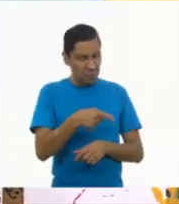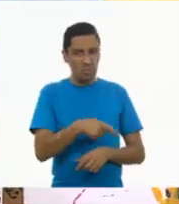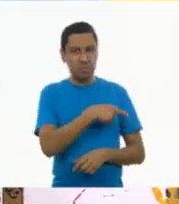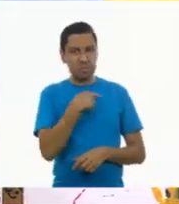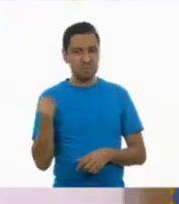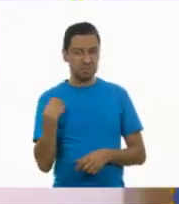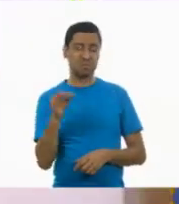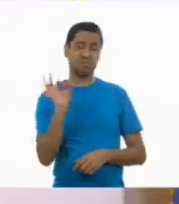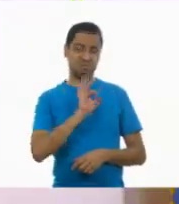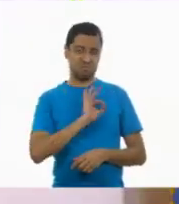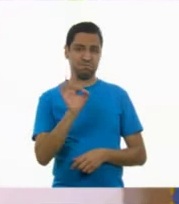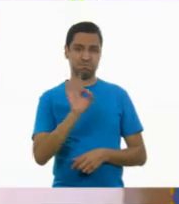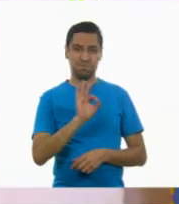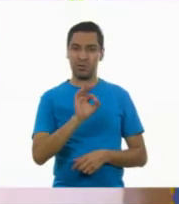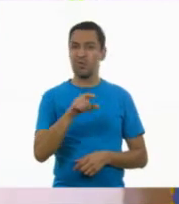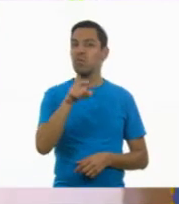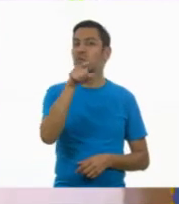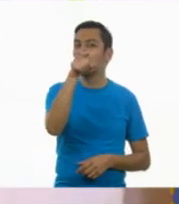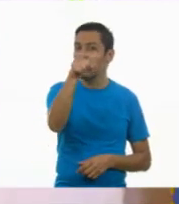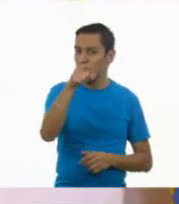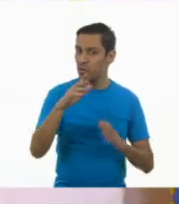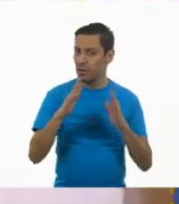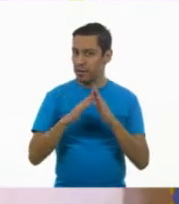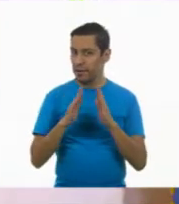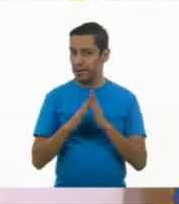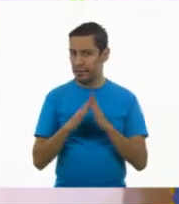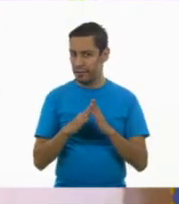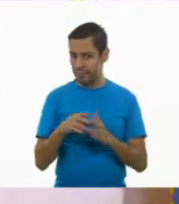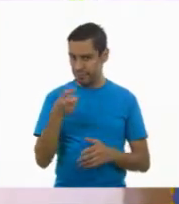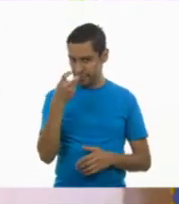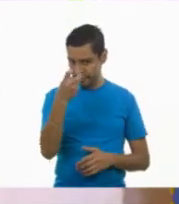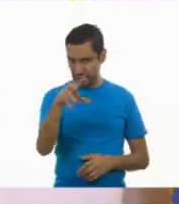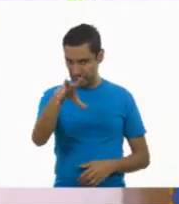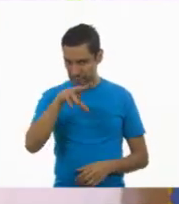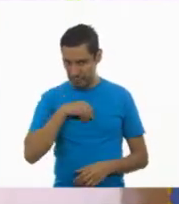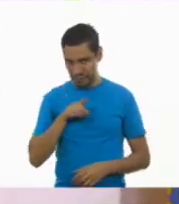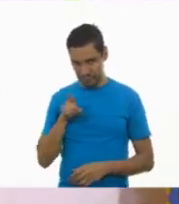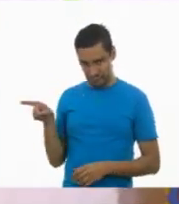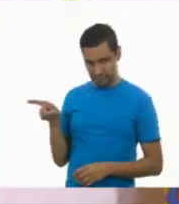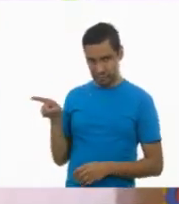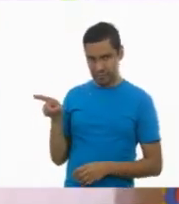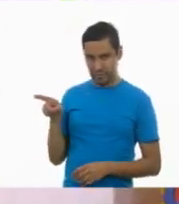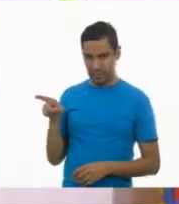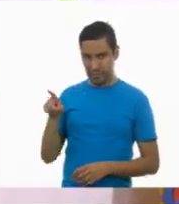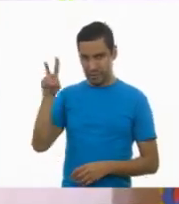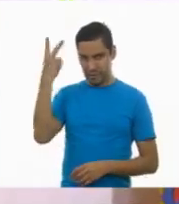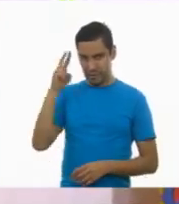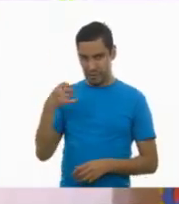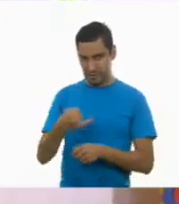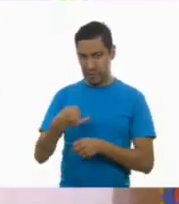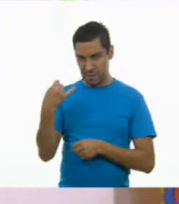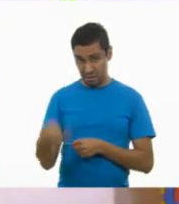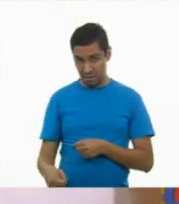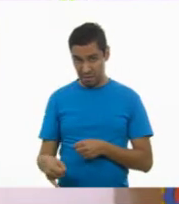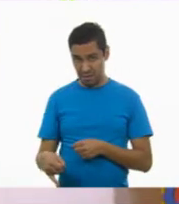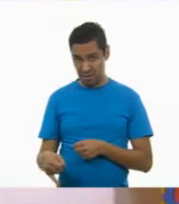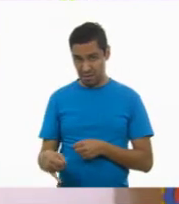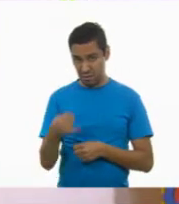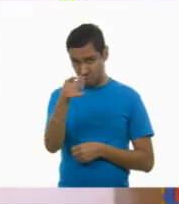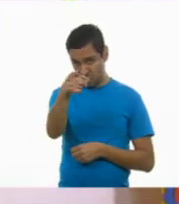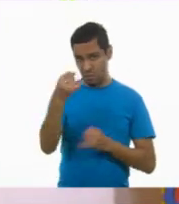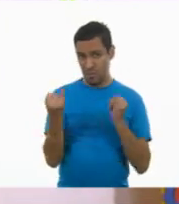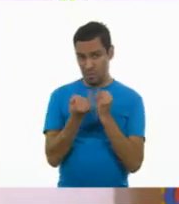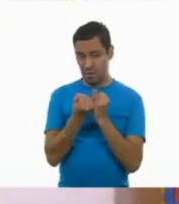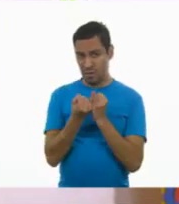Valentina. ¿Y ustedes en casa se atreverían a actuar de la manera en la que lo hizo Valentina? ¿Por